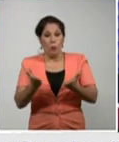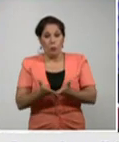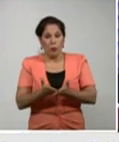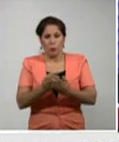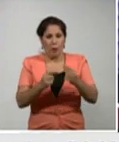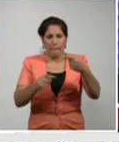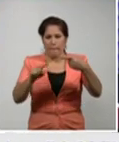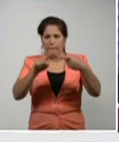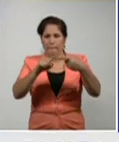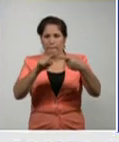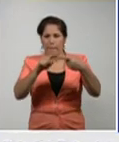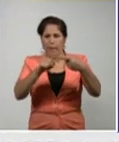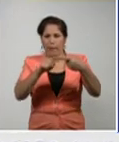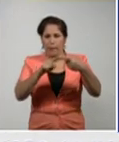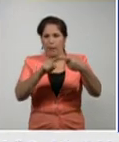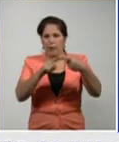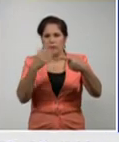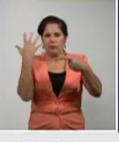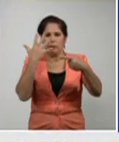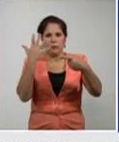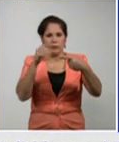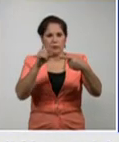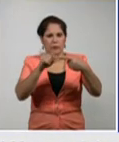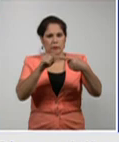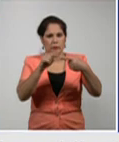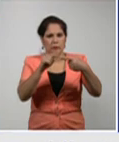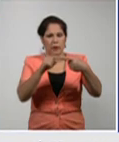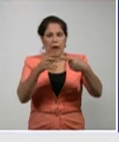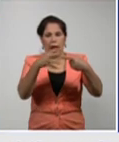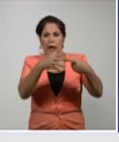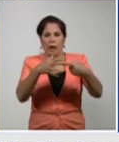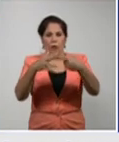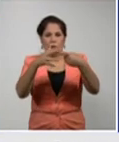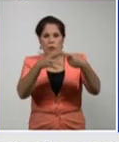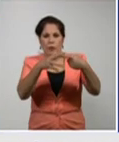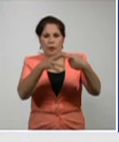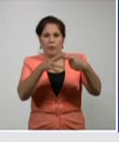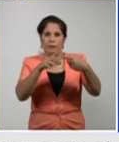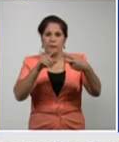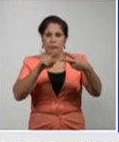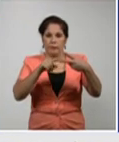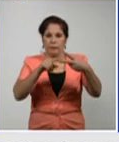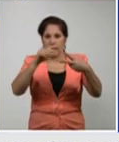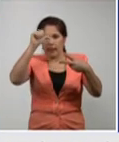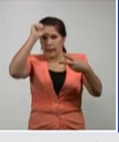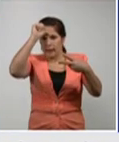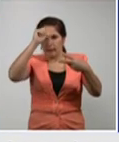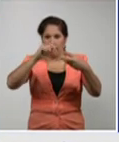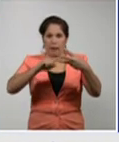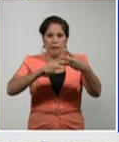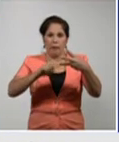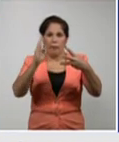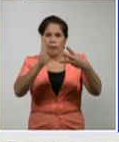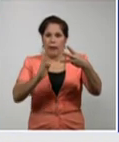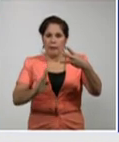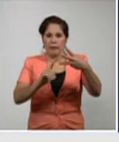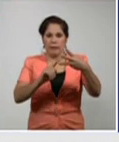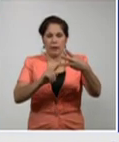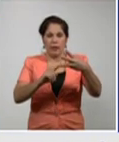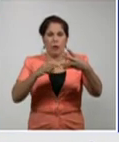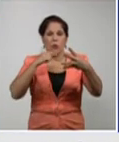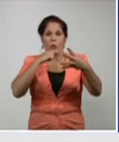de países más afectados, pues Estados Unidos, Norteamérica, la India, Brasil,